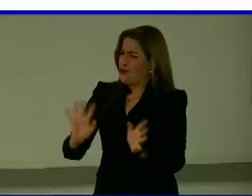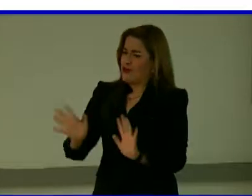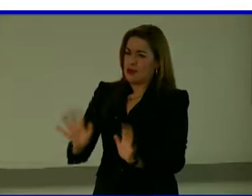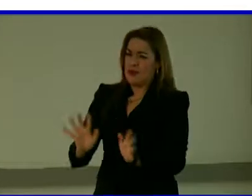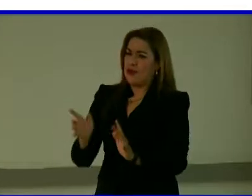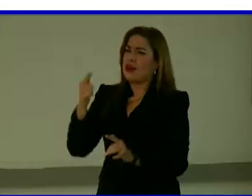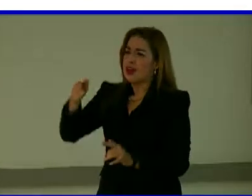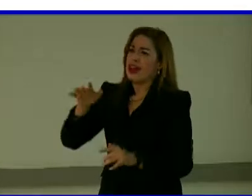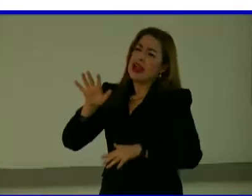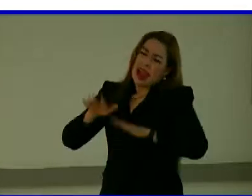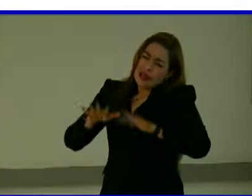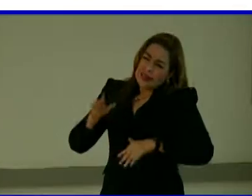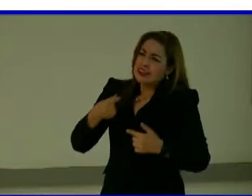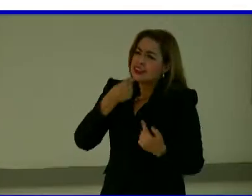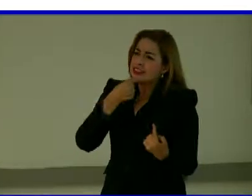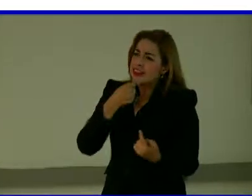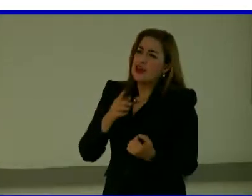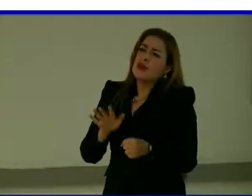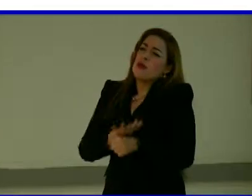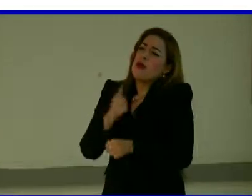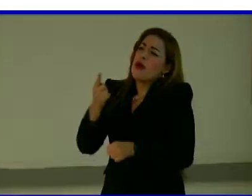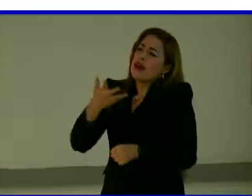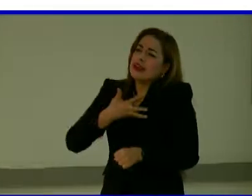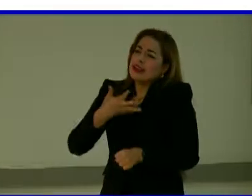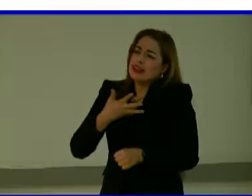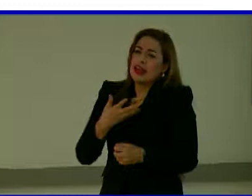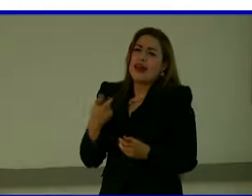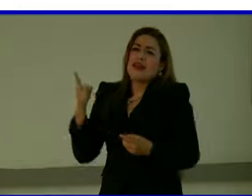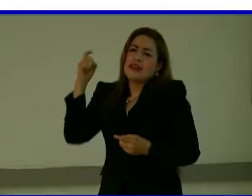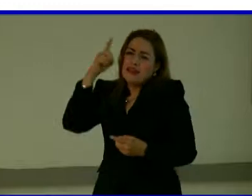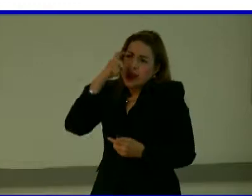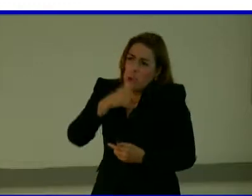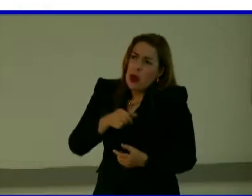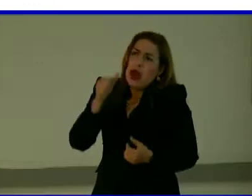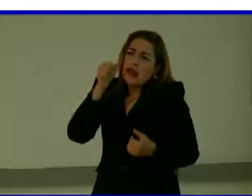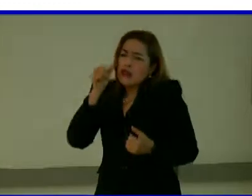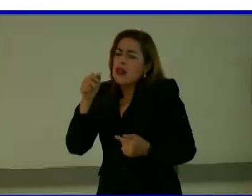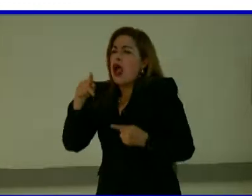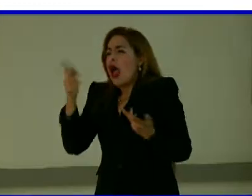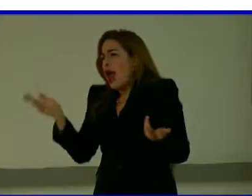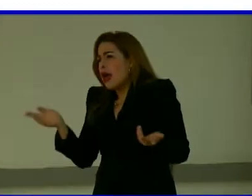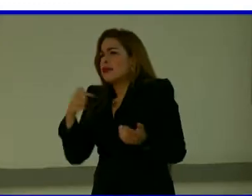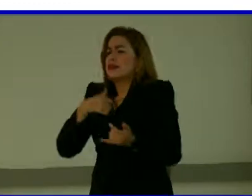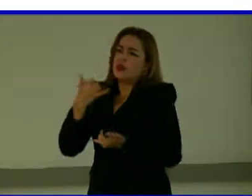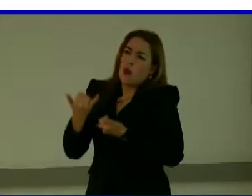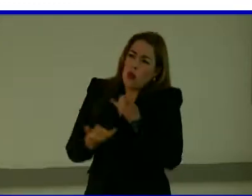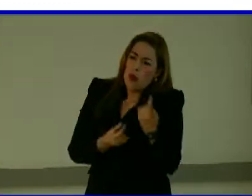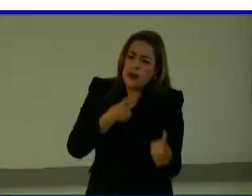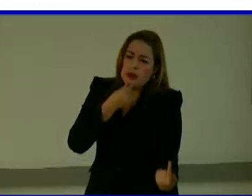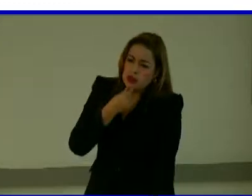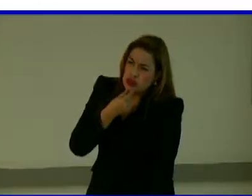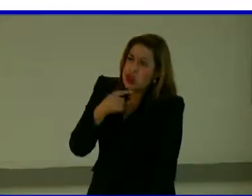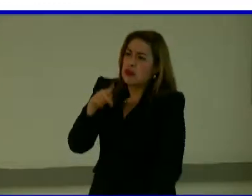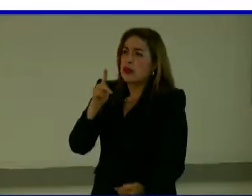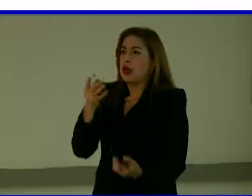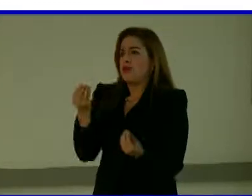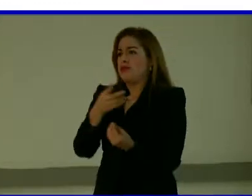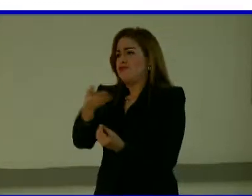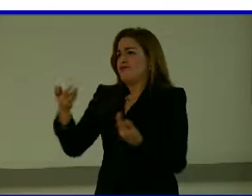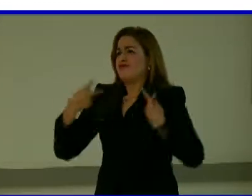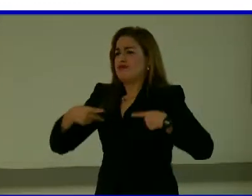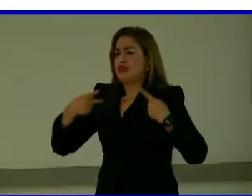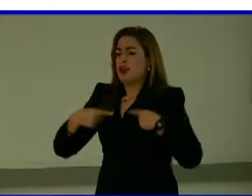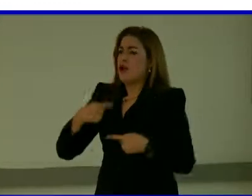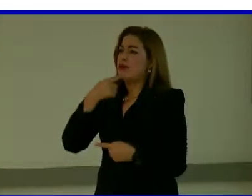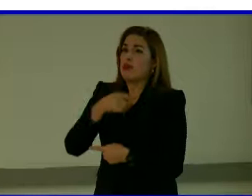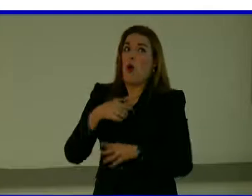atención, que lo definimos como selectividad. En el momento apropiado, ¿cuántos pacientes yo tengo que